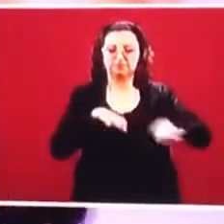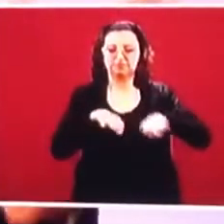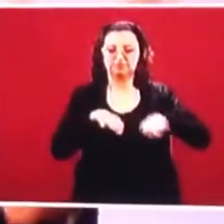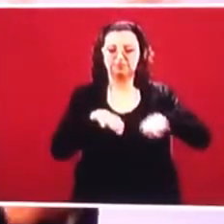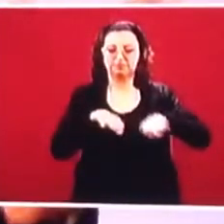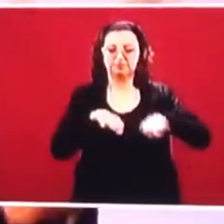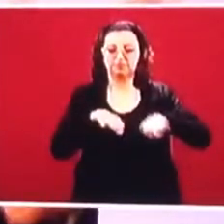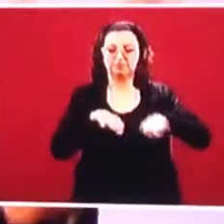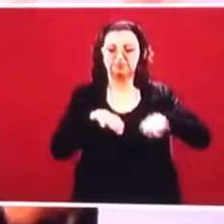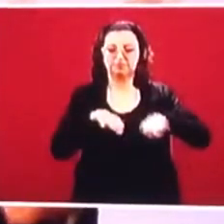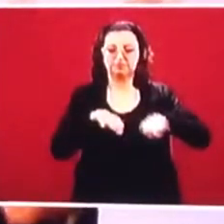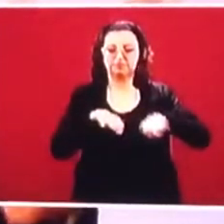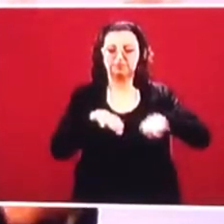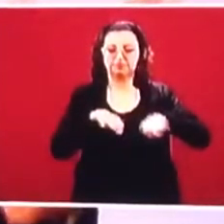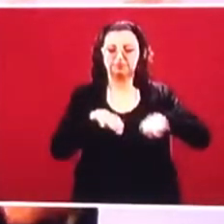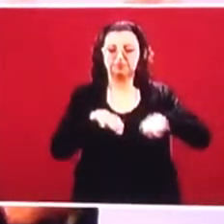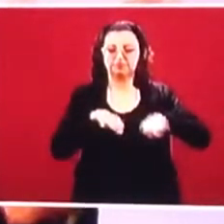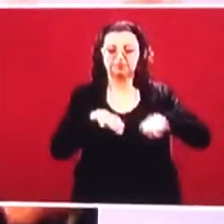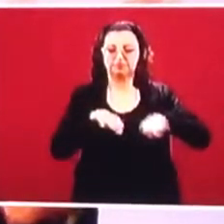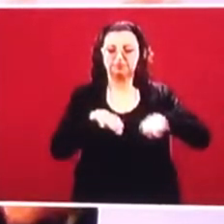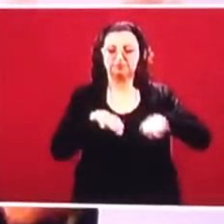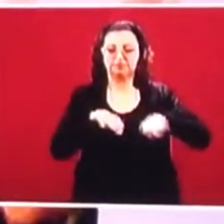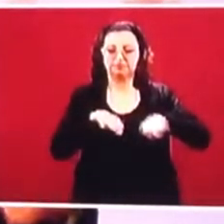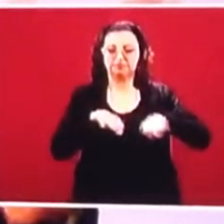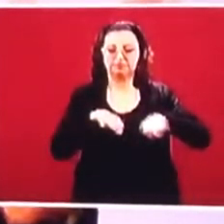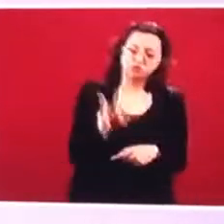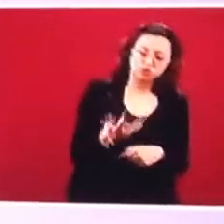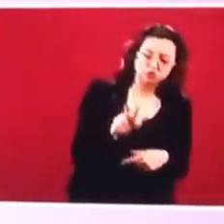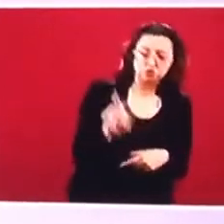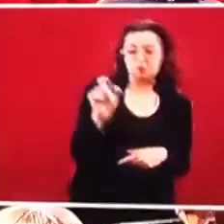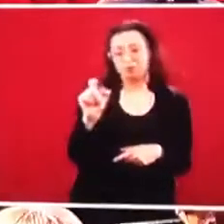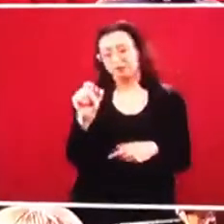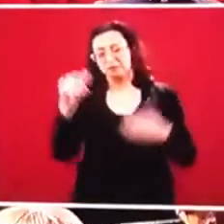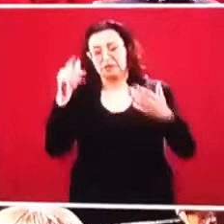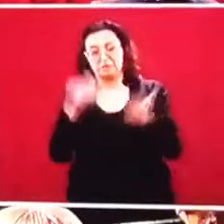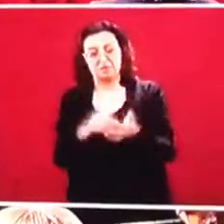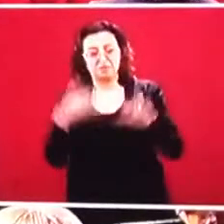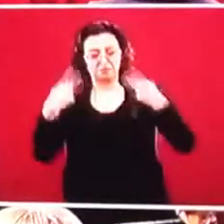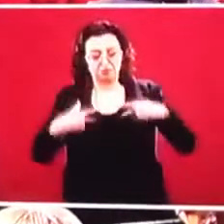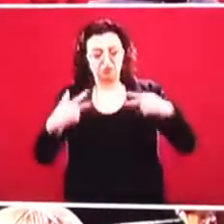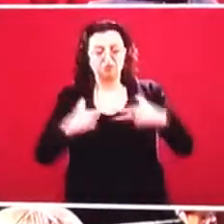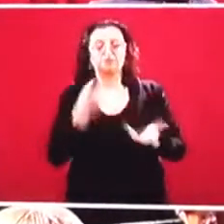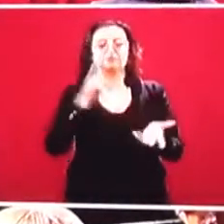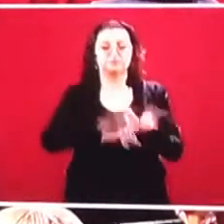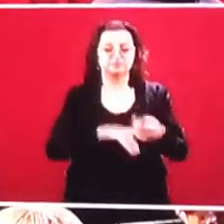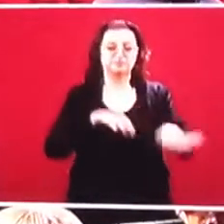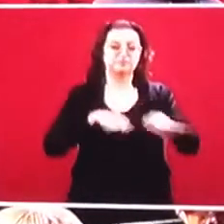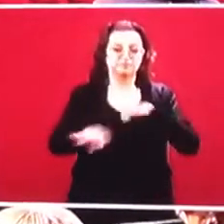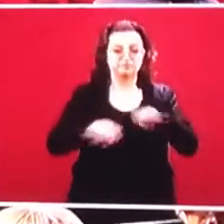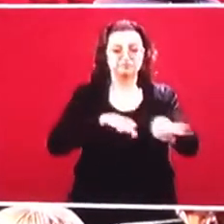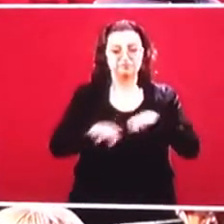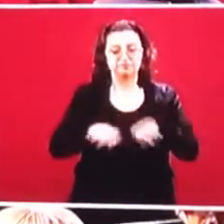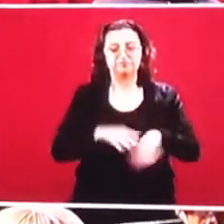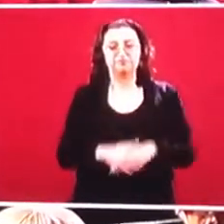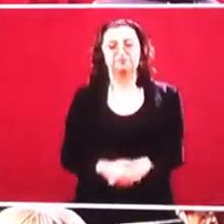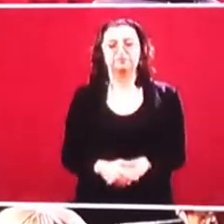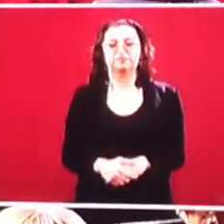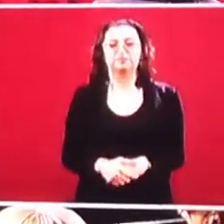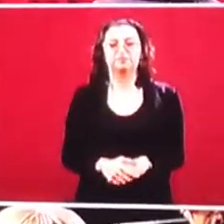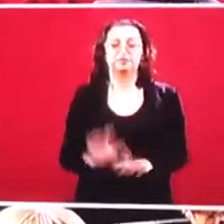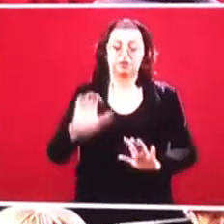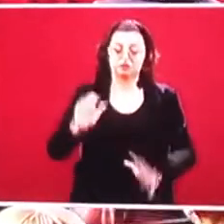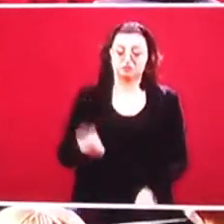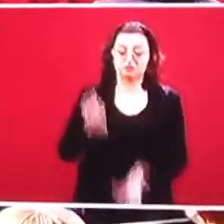a trabajar y vamos a hacer contenidos aquí por este medio, esta plataforma digital de YouTube y de